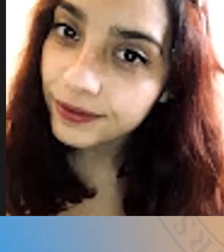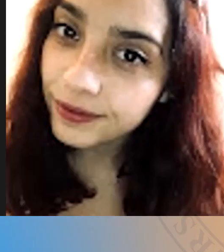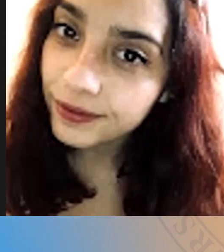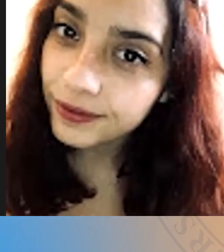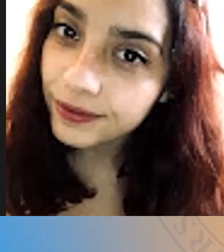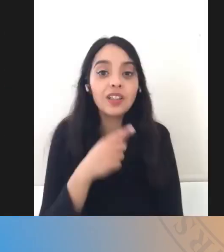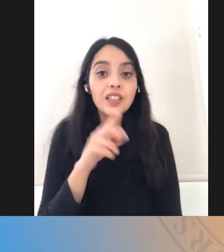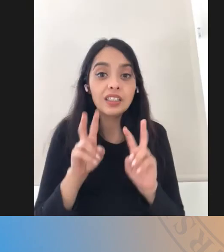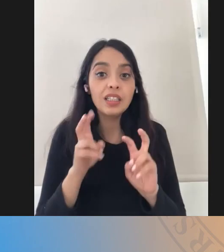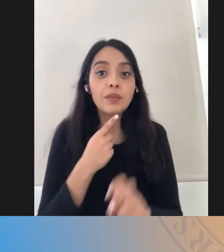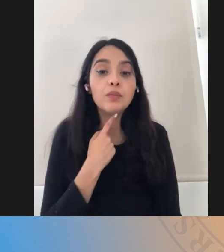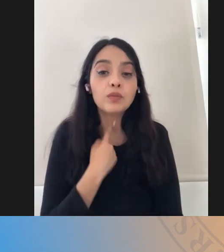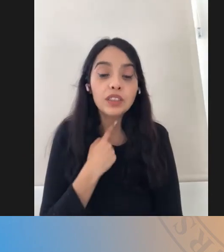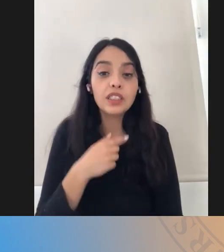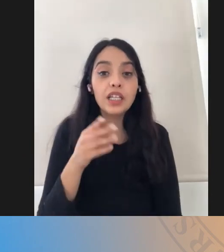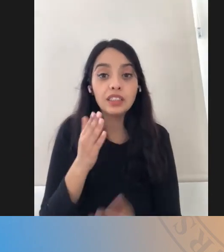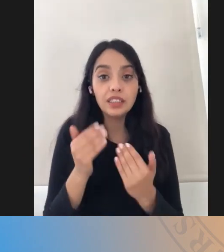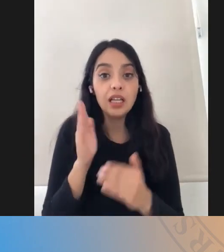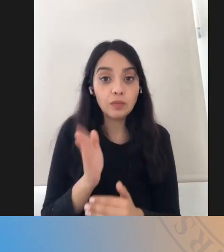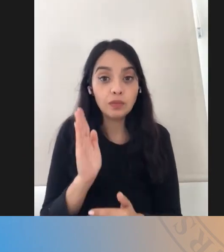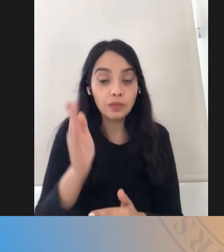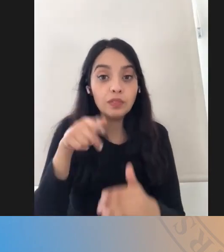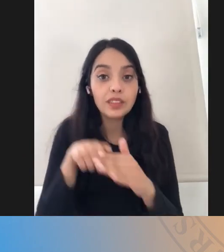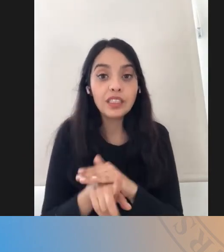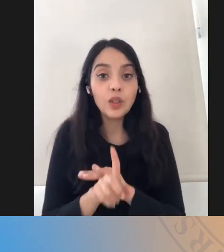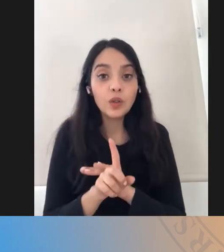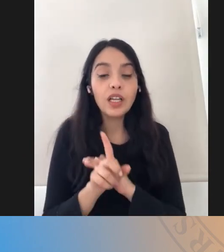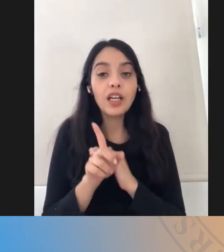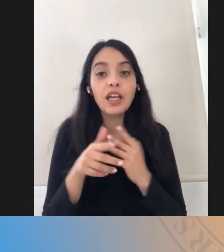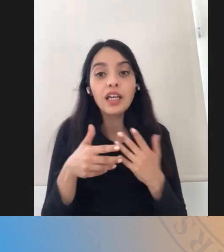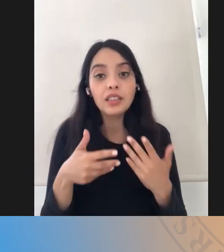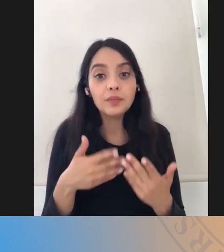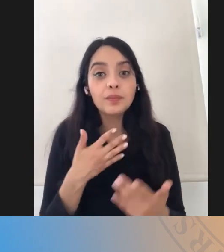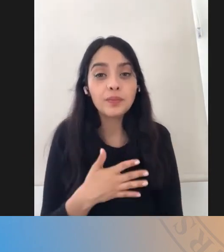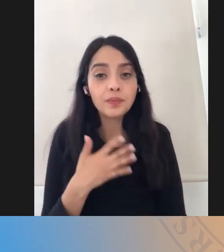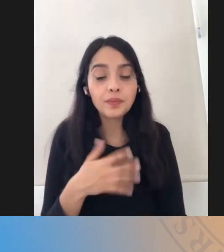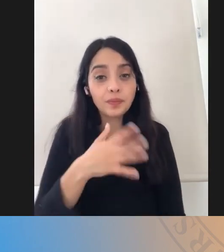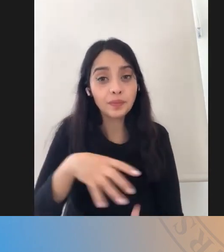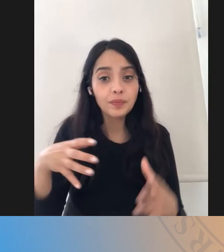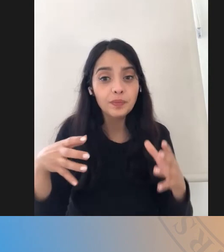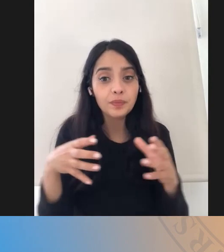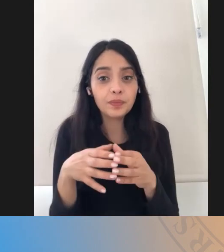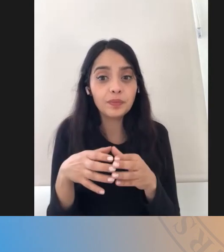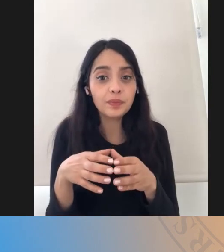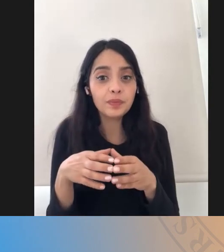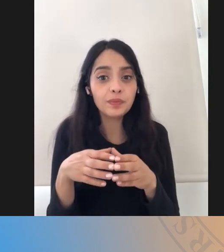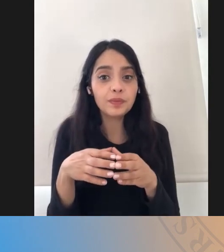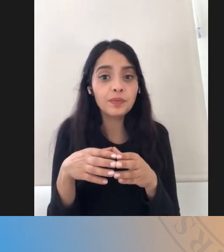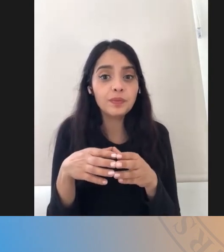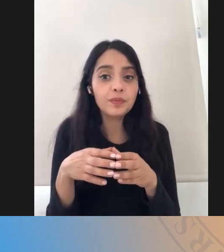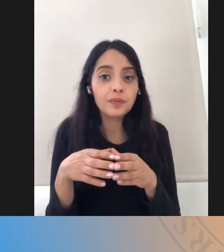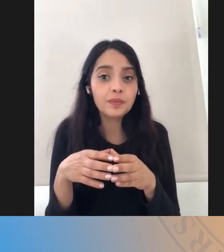que seguir profundizando. Queremos como equipo, a cargo de